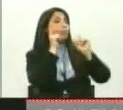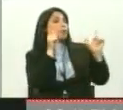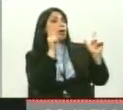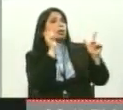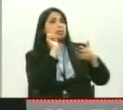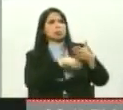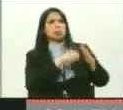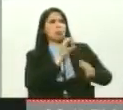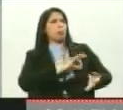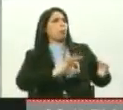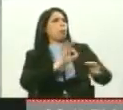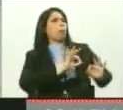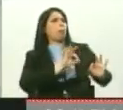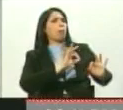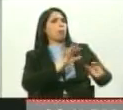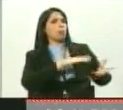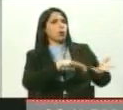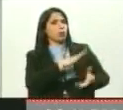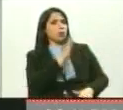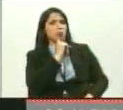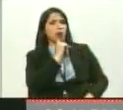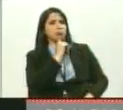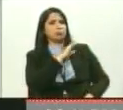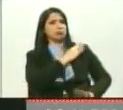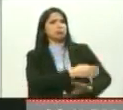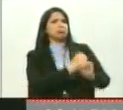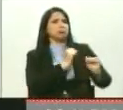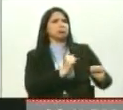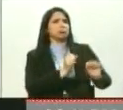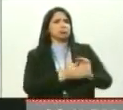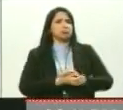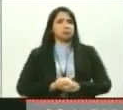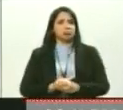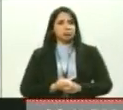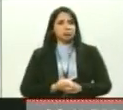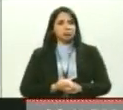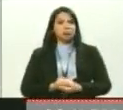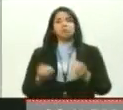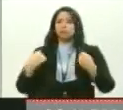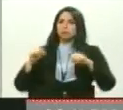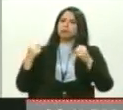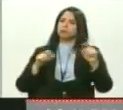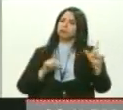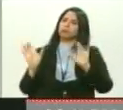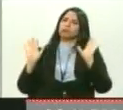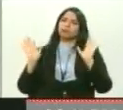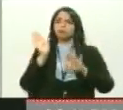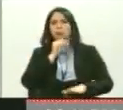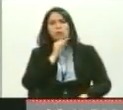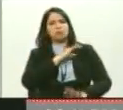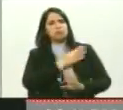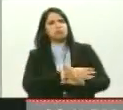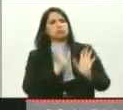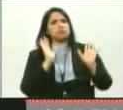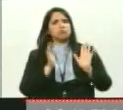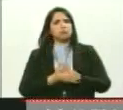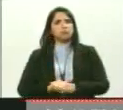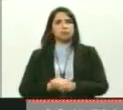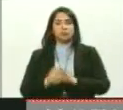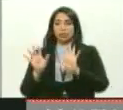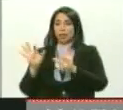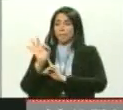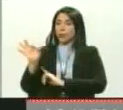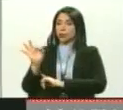tipo de problema, de manera que no estoy forzado. Estás entrenado, pues. No estoy forzado, sí. El 10% dice,